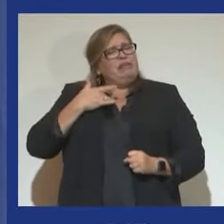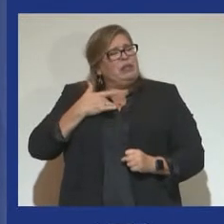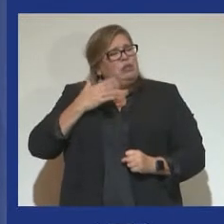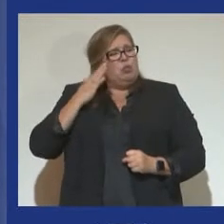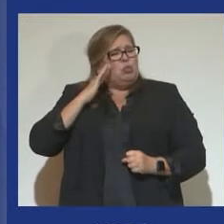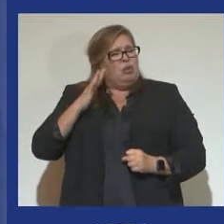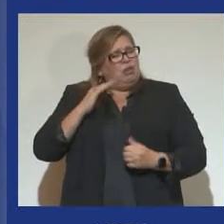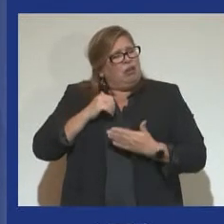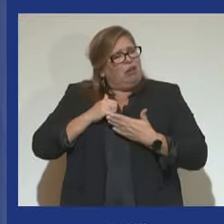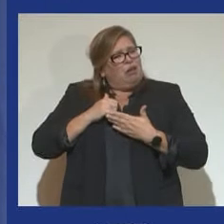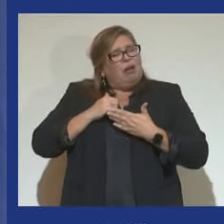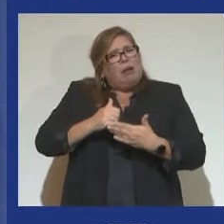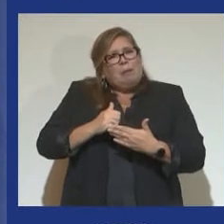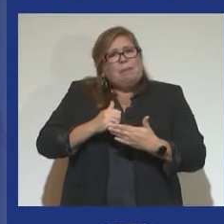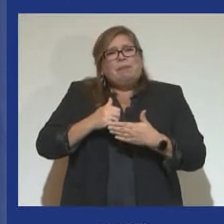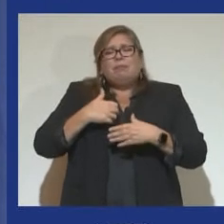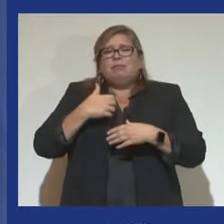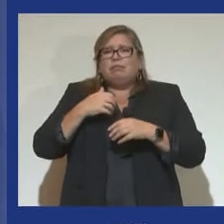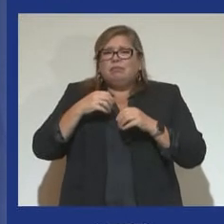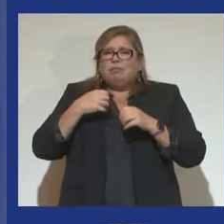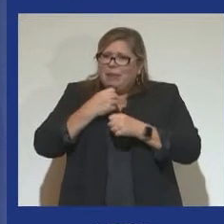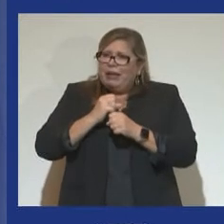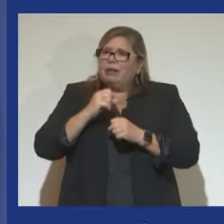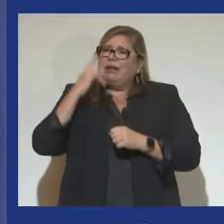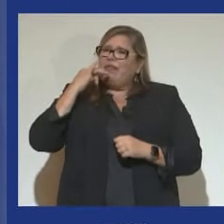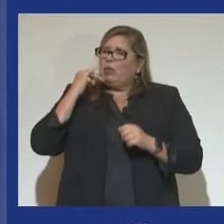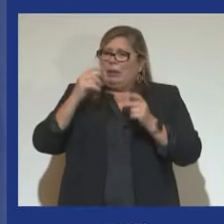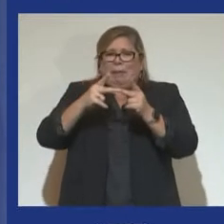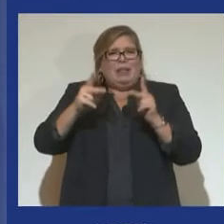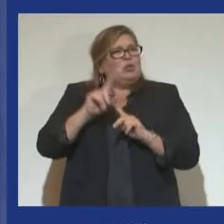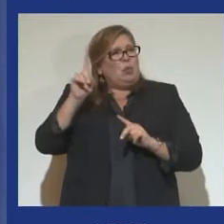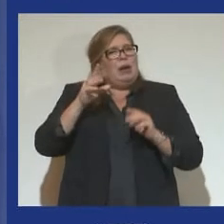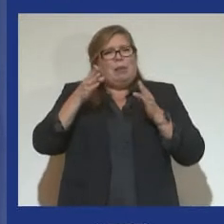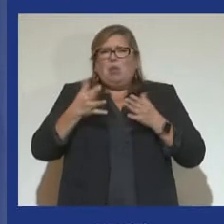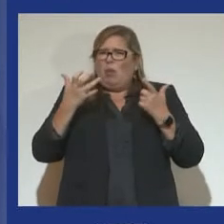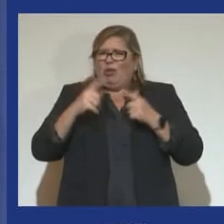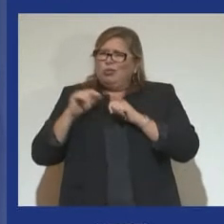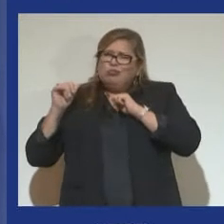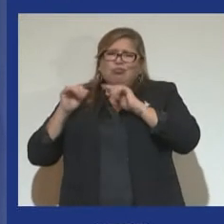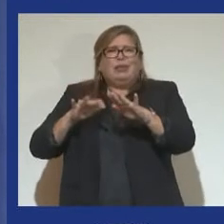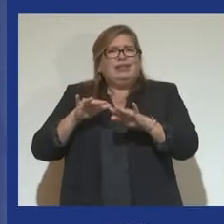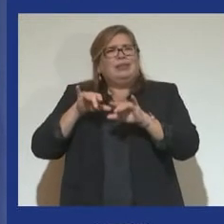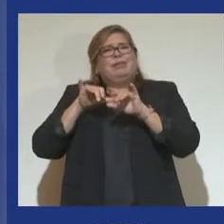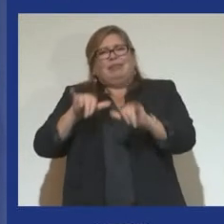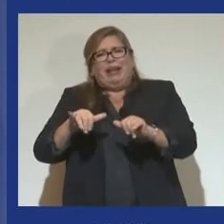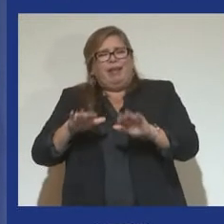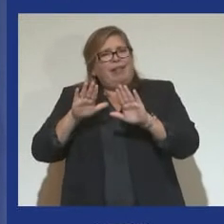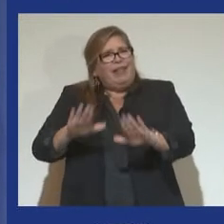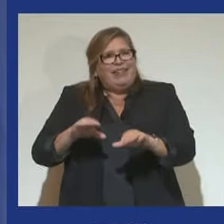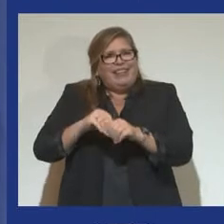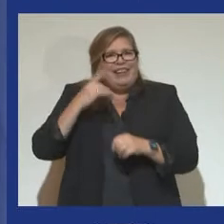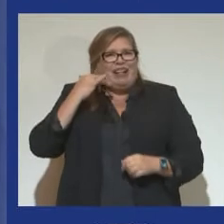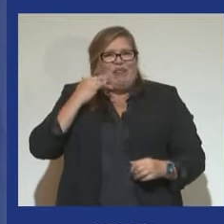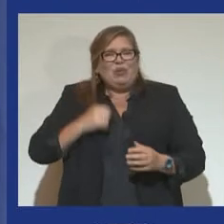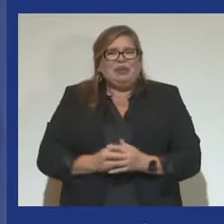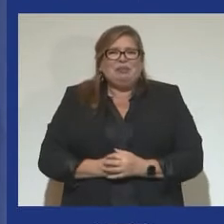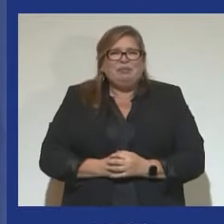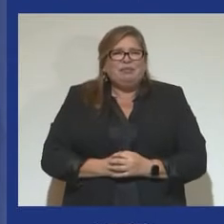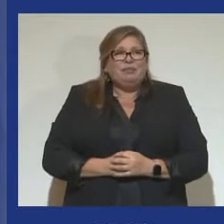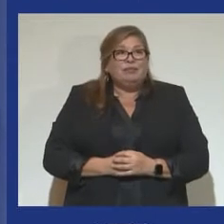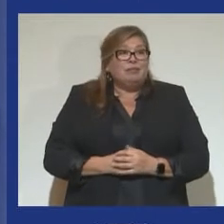que piensa usted que ayudará a seguir haciendo a nuestro estado grandioso para que la gente siga